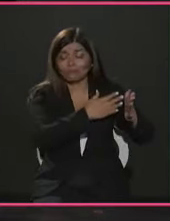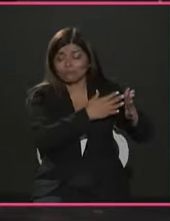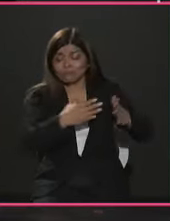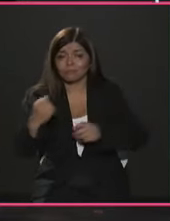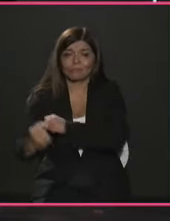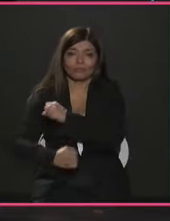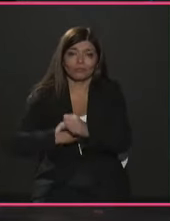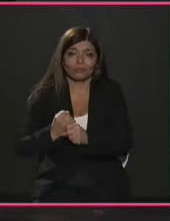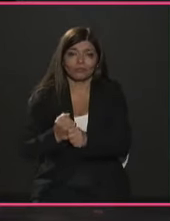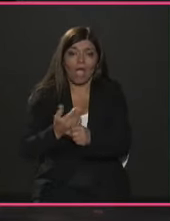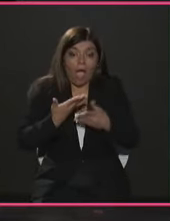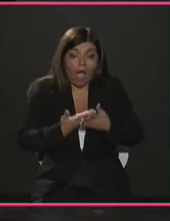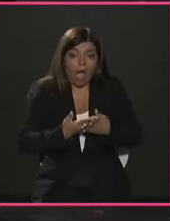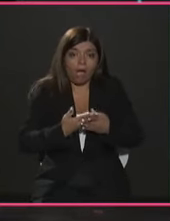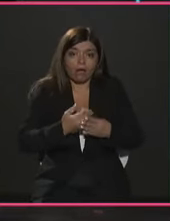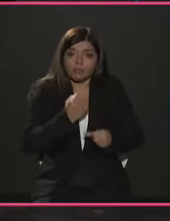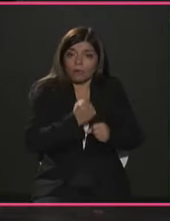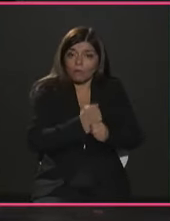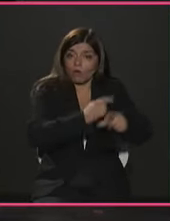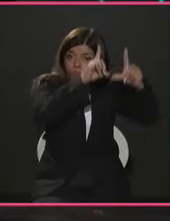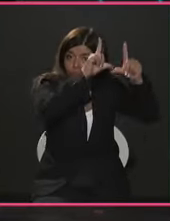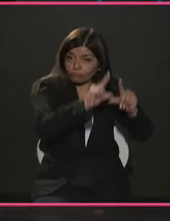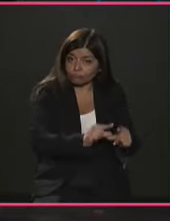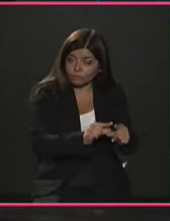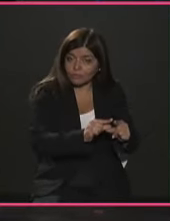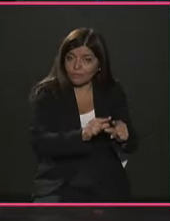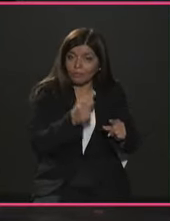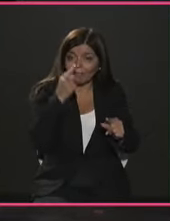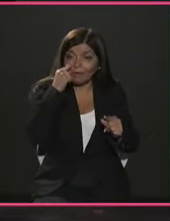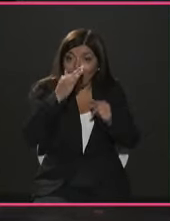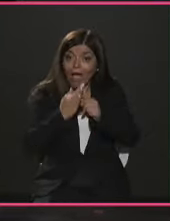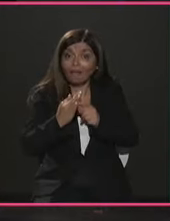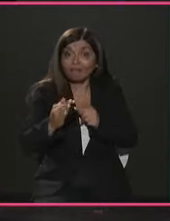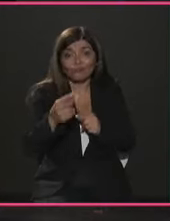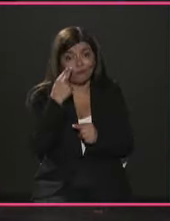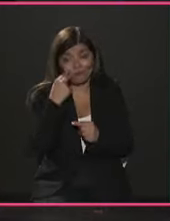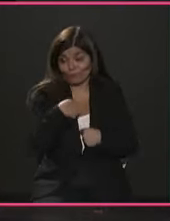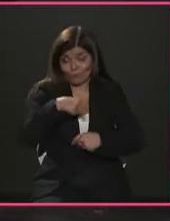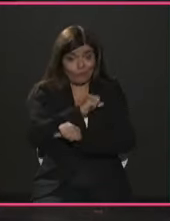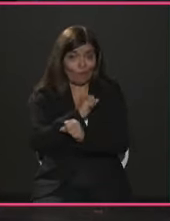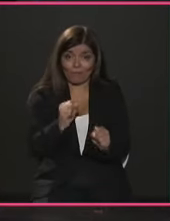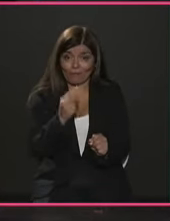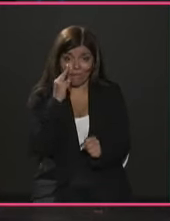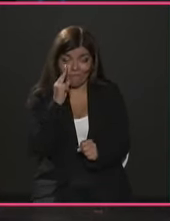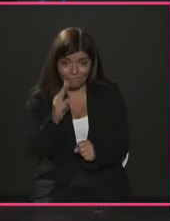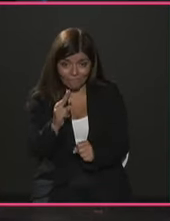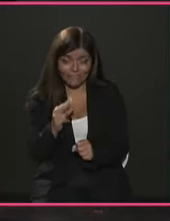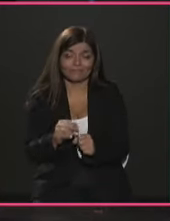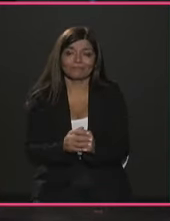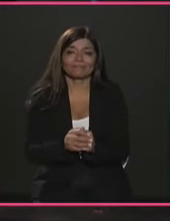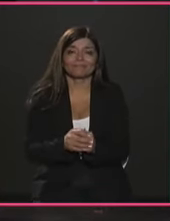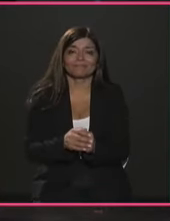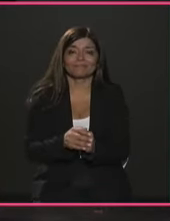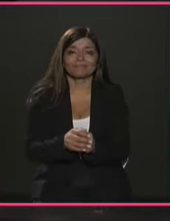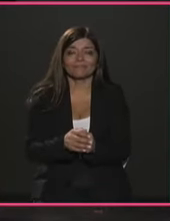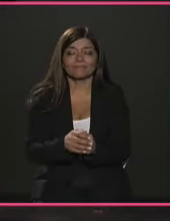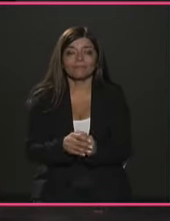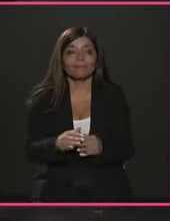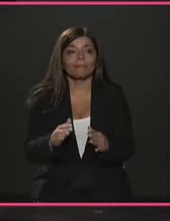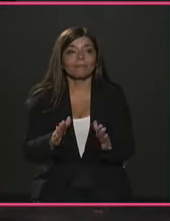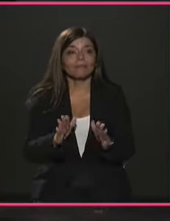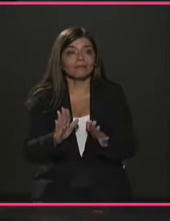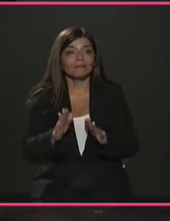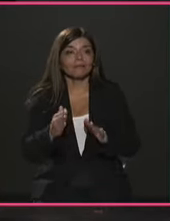emisiones ahora toma un gran tiempo para que se vea un impacto en el clima o me